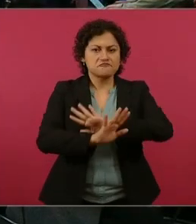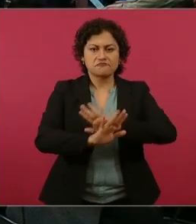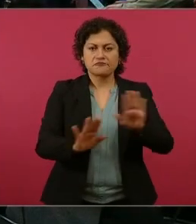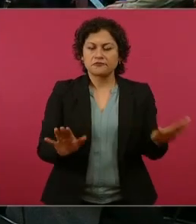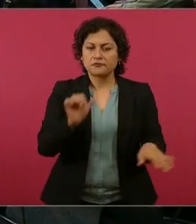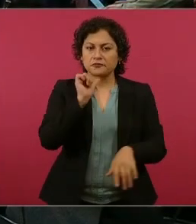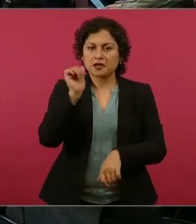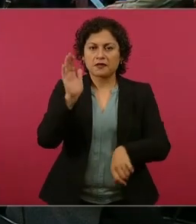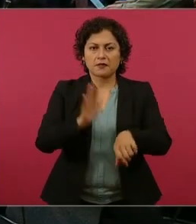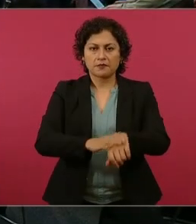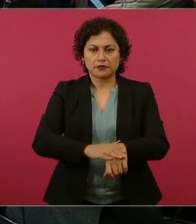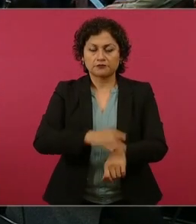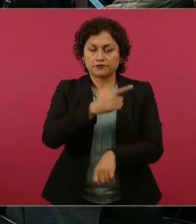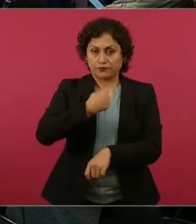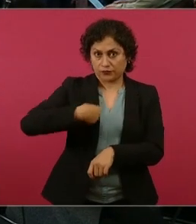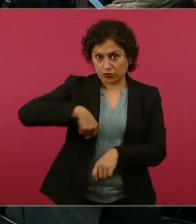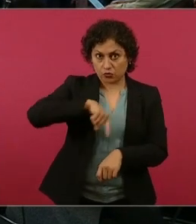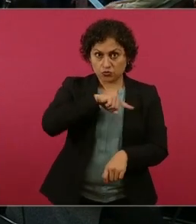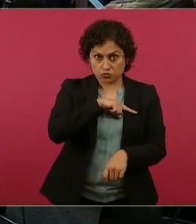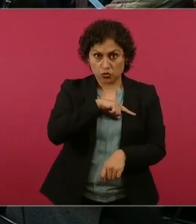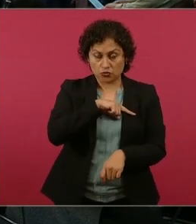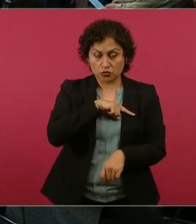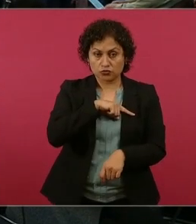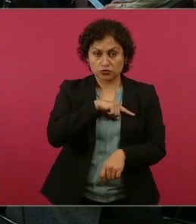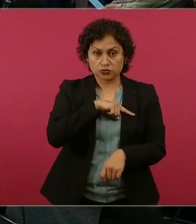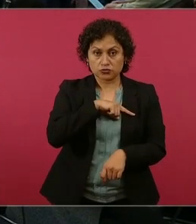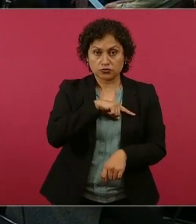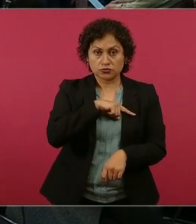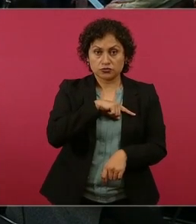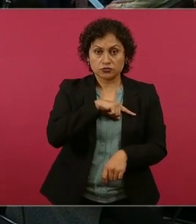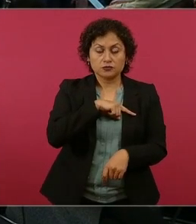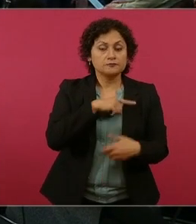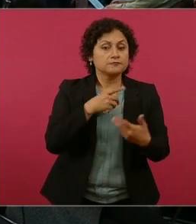estamos a favor de ningún